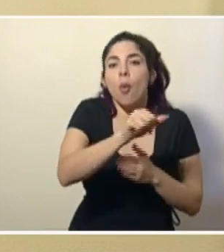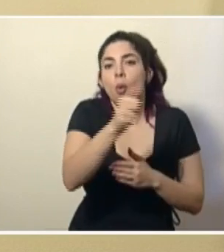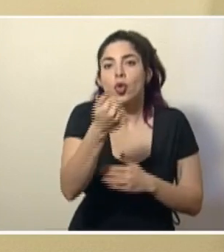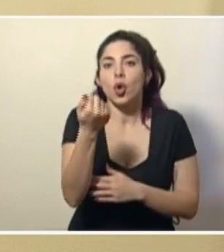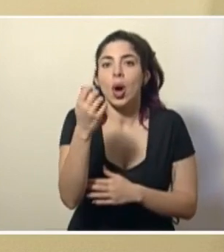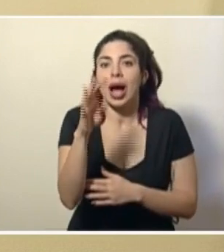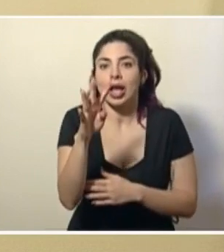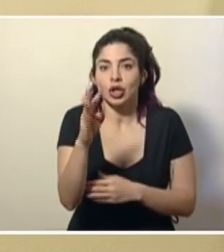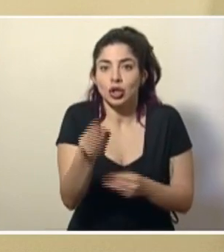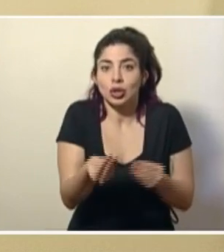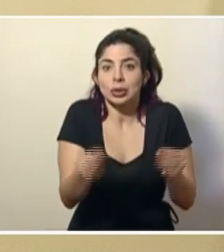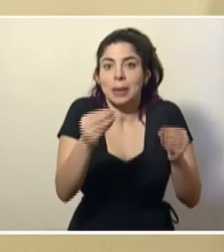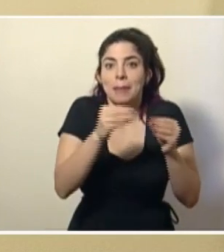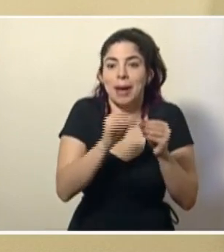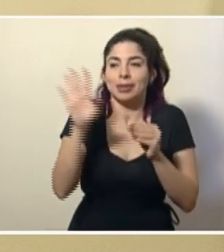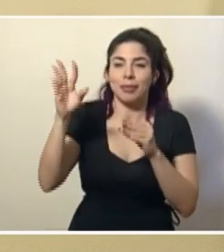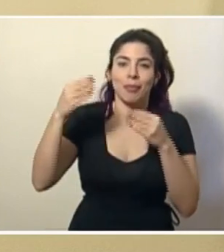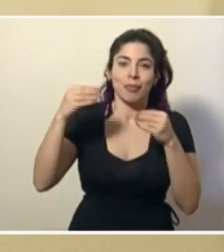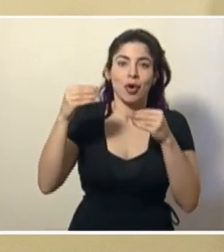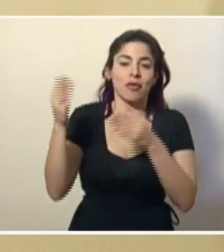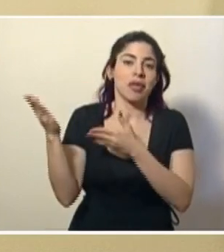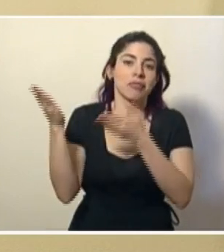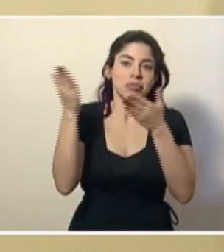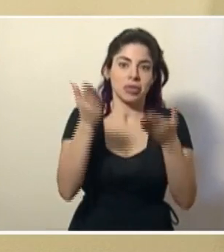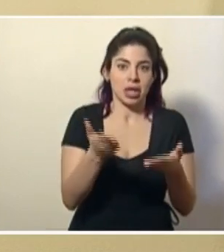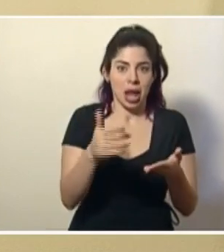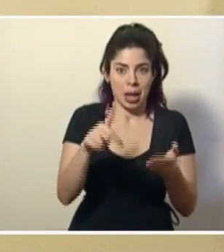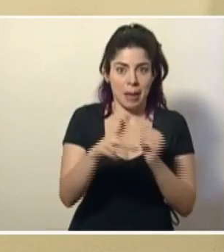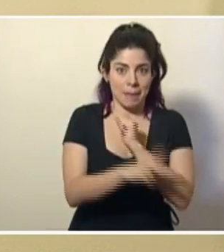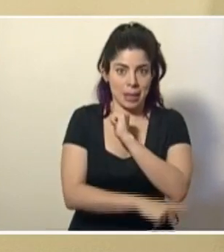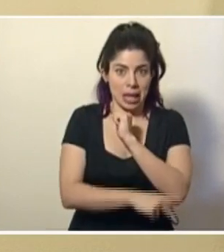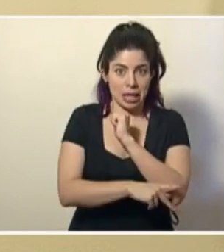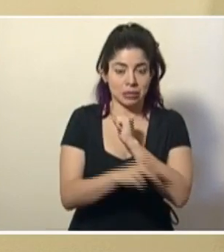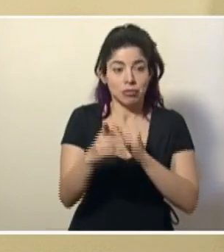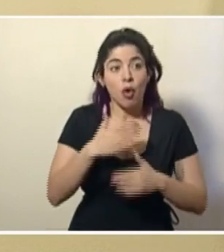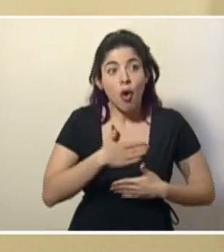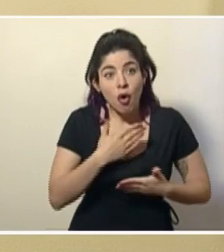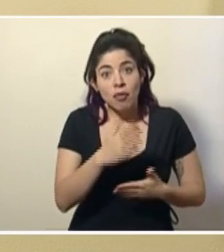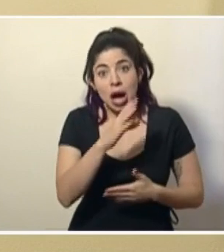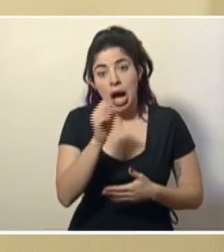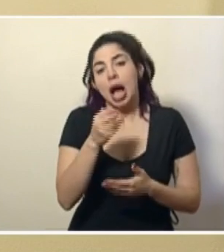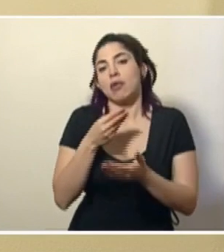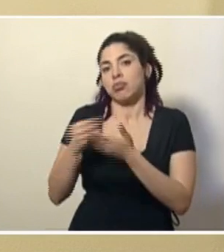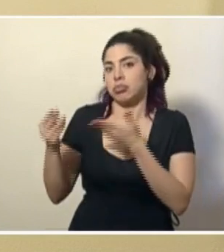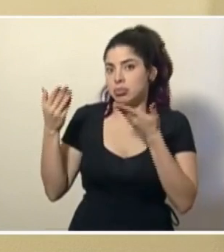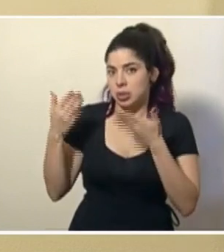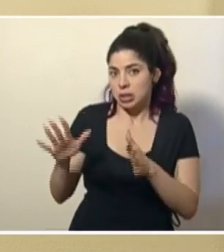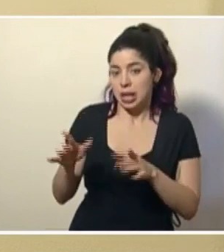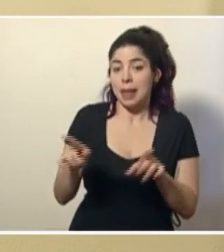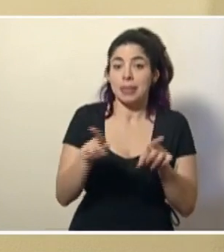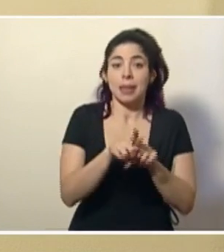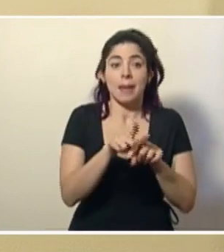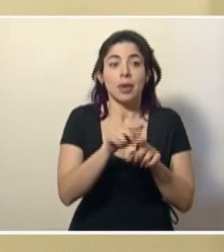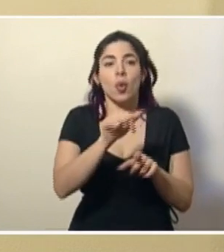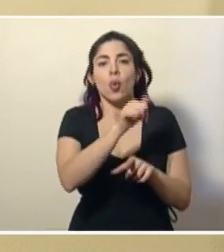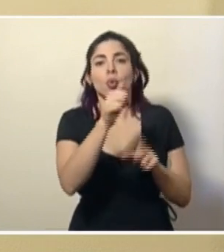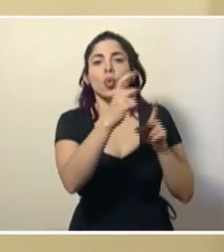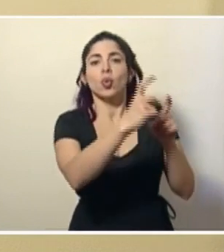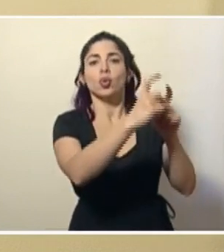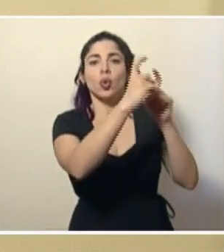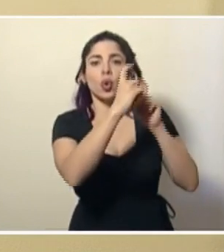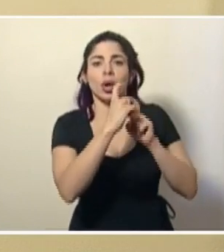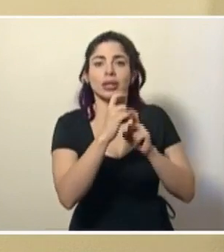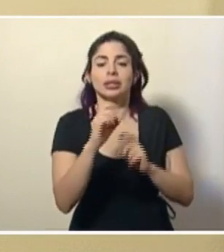14 adicionales que el proveedor trajo de oficio al país y se los ofreció a la caja. Y también recibimos una